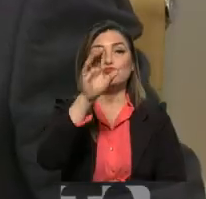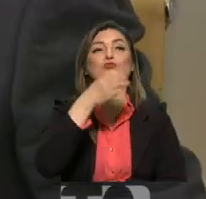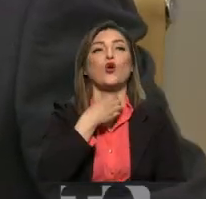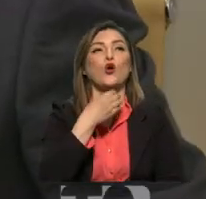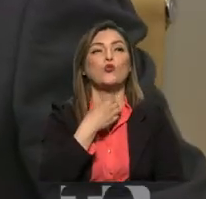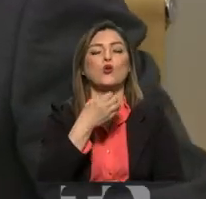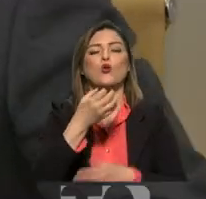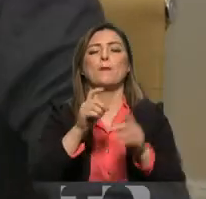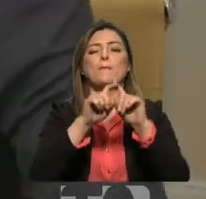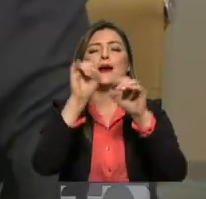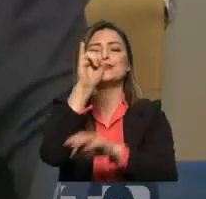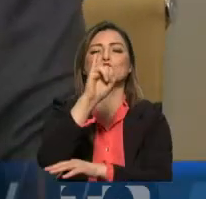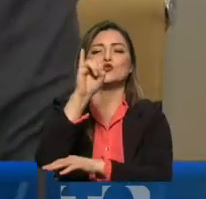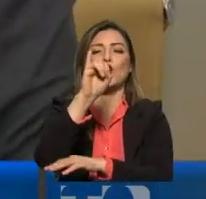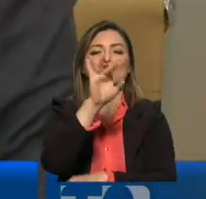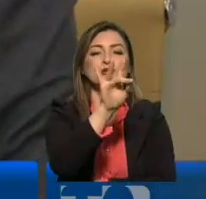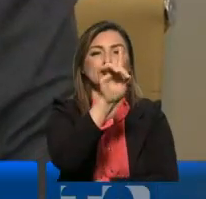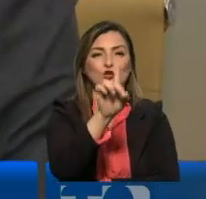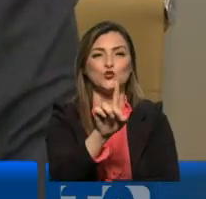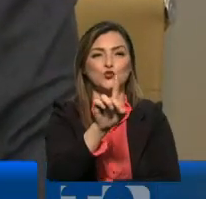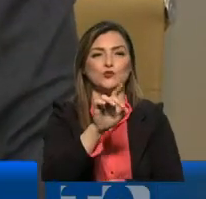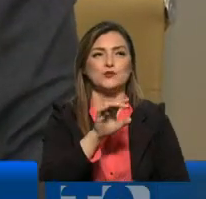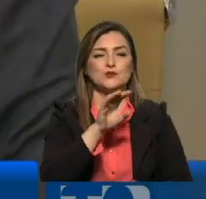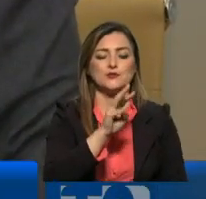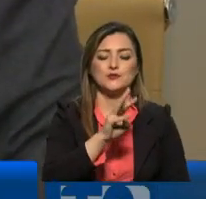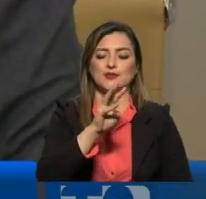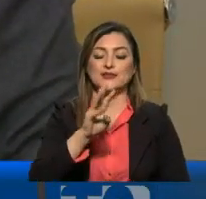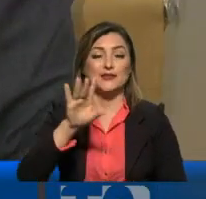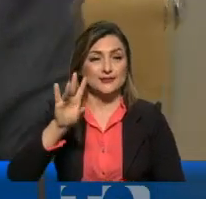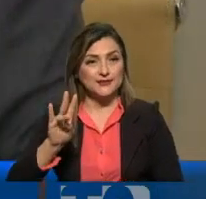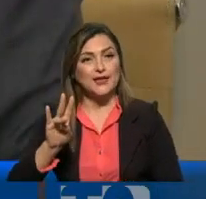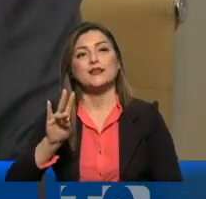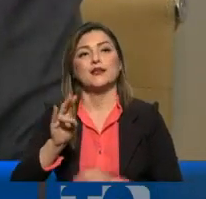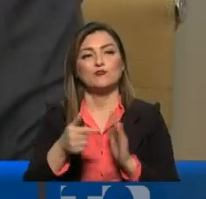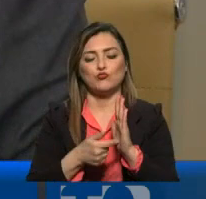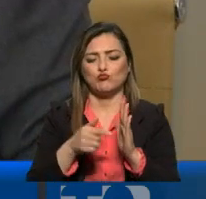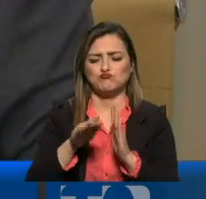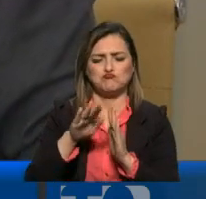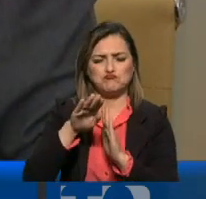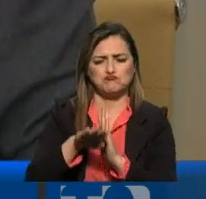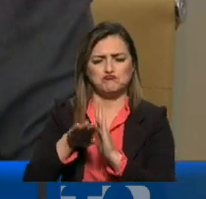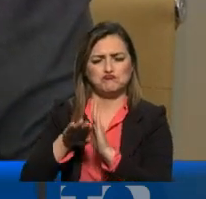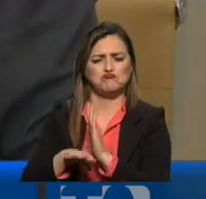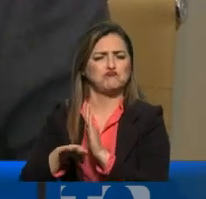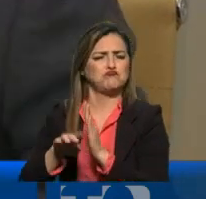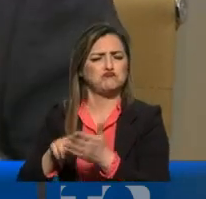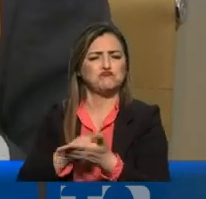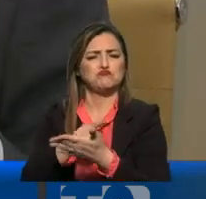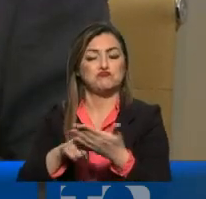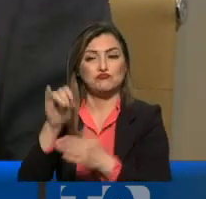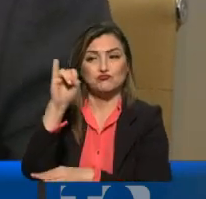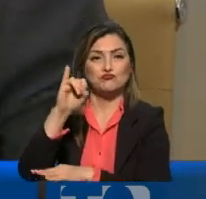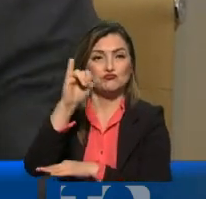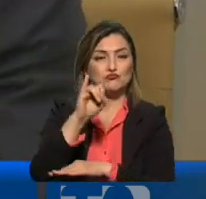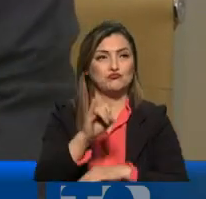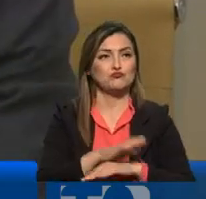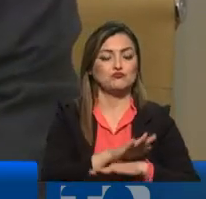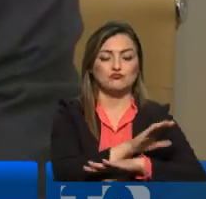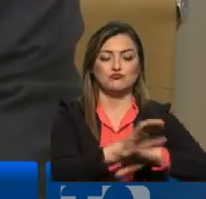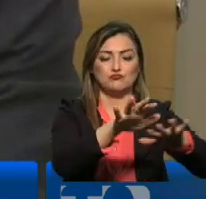industrias. Básicamente de 667 partidas arancelarias que van a significar para todas las industrias, desde